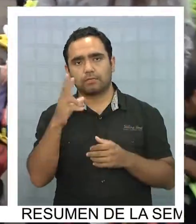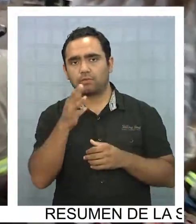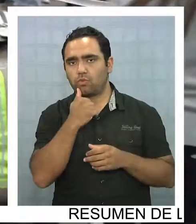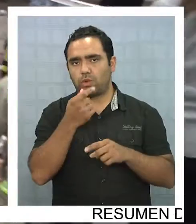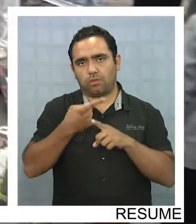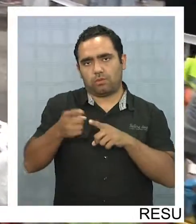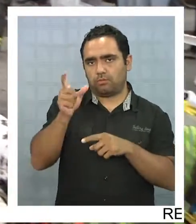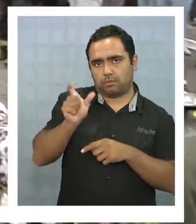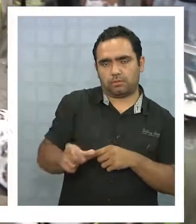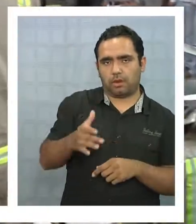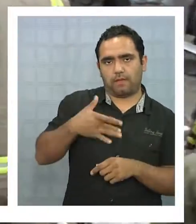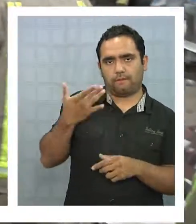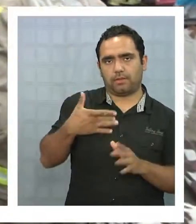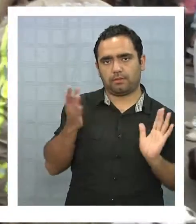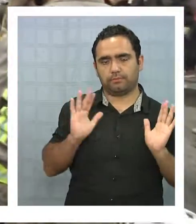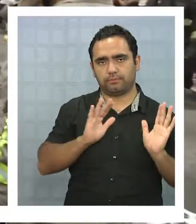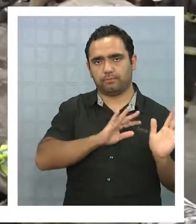terceros.